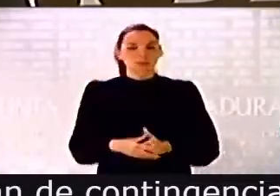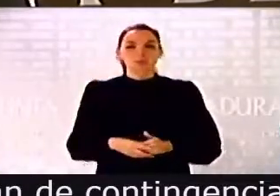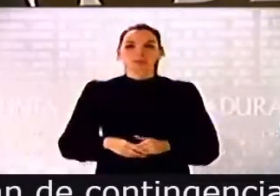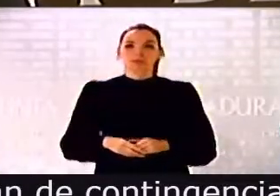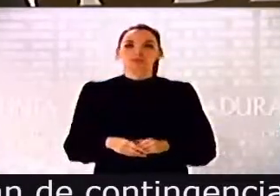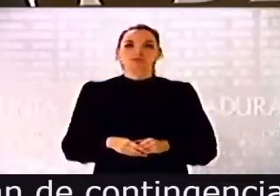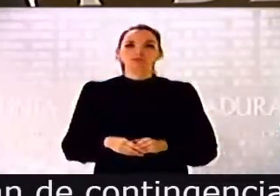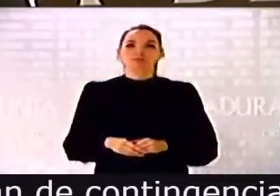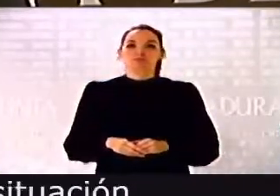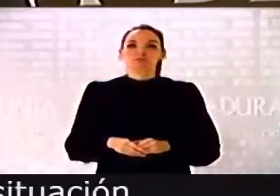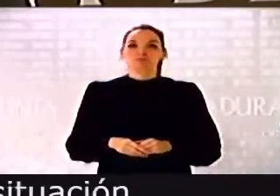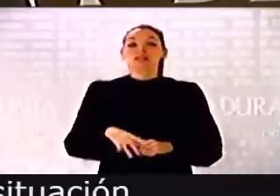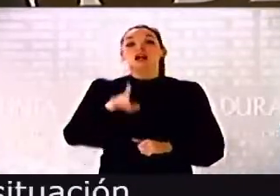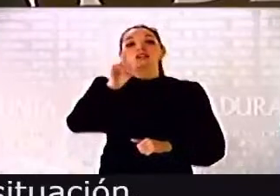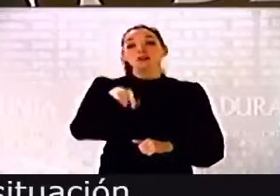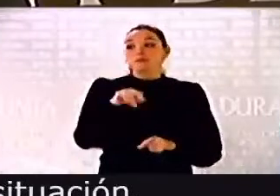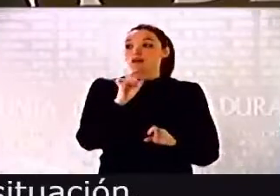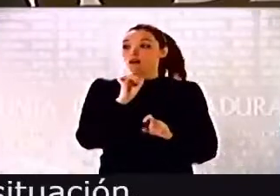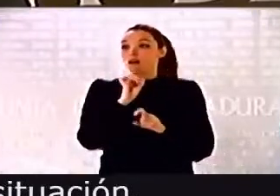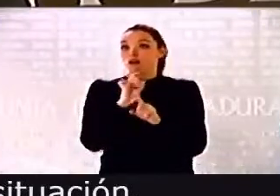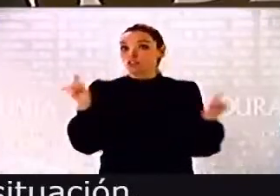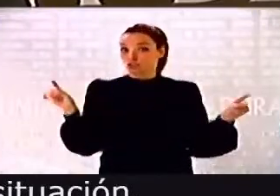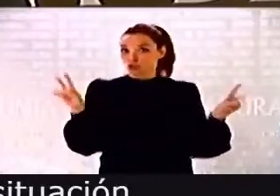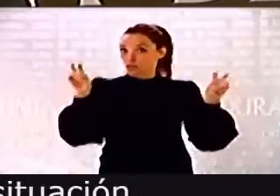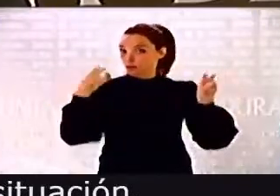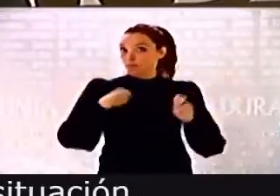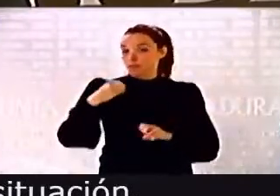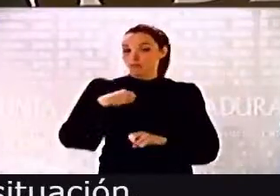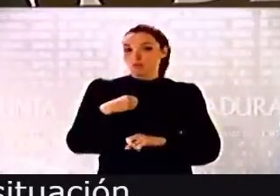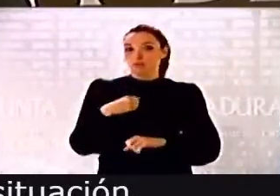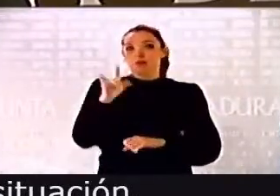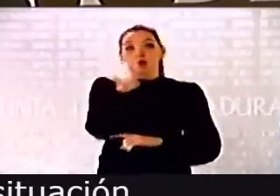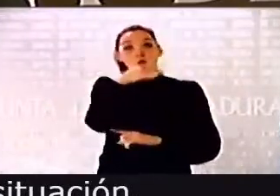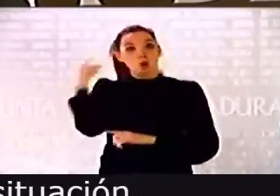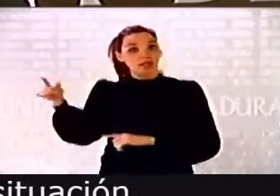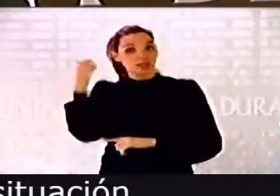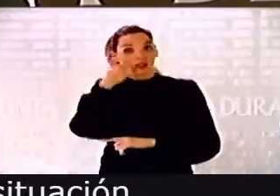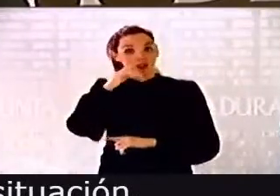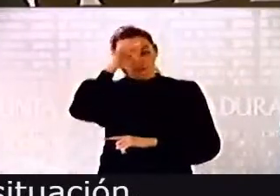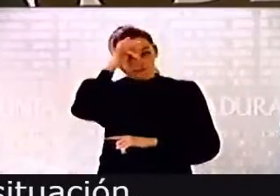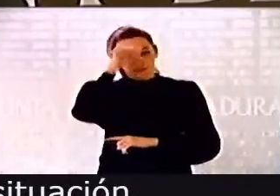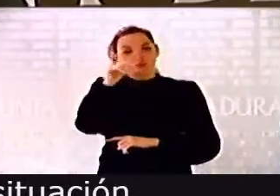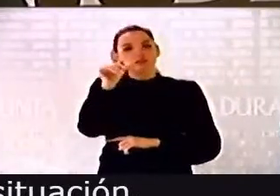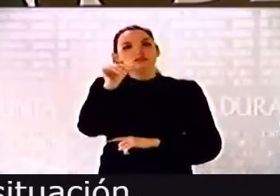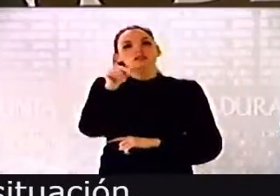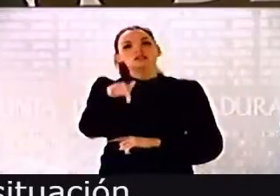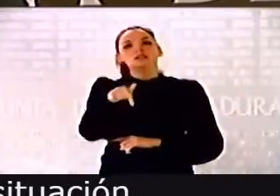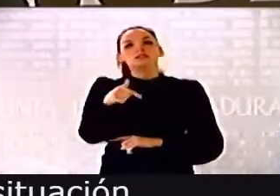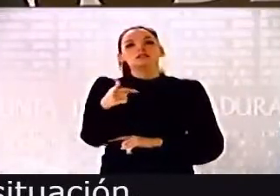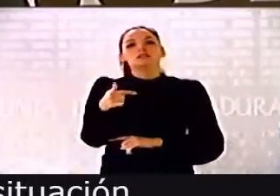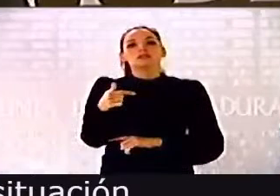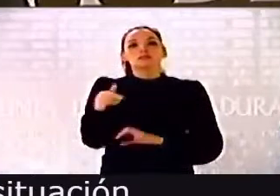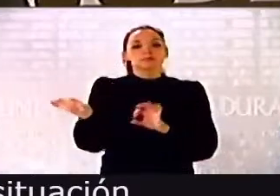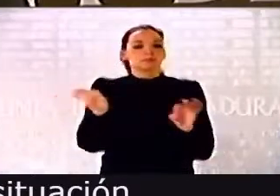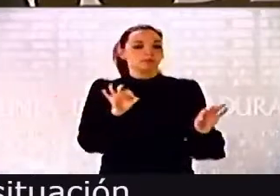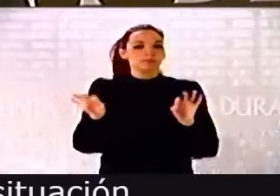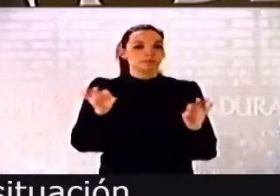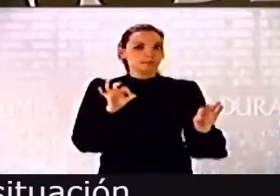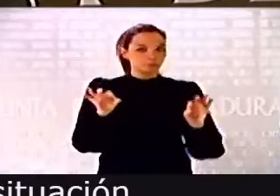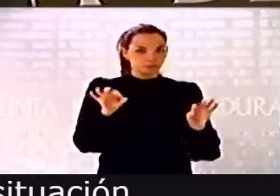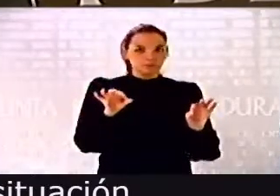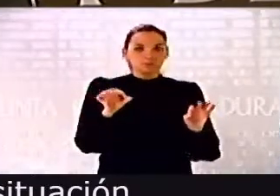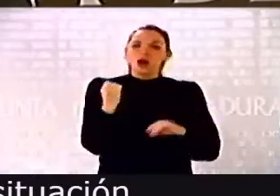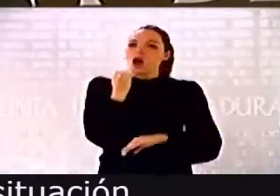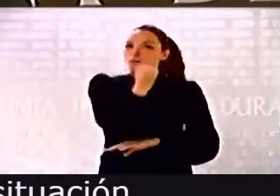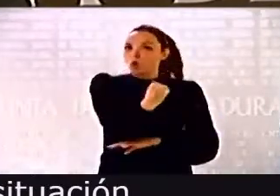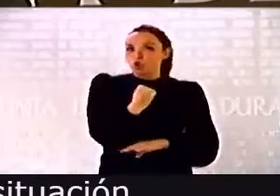En relación a esto, decirles que durante el puente se habilitarán los servicios sanitarios, se